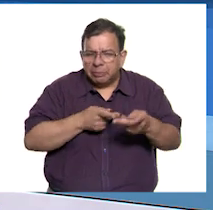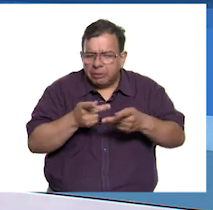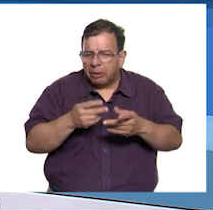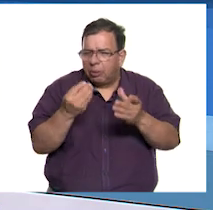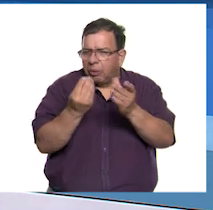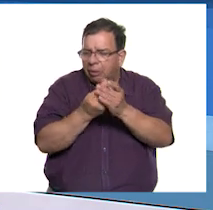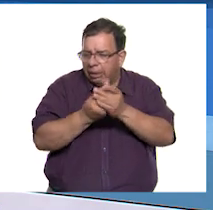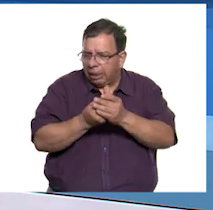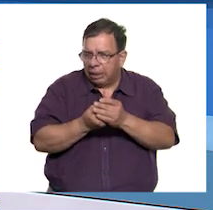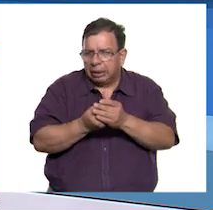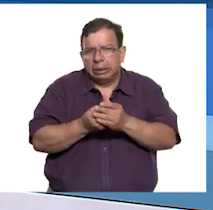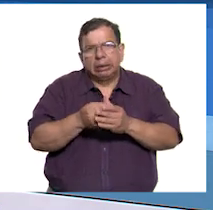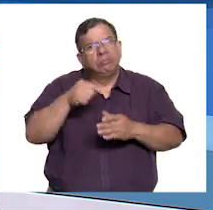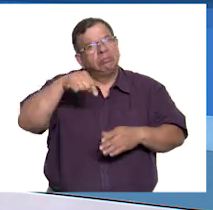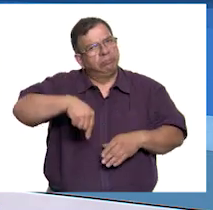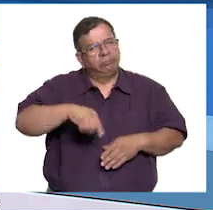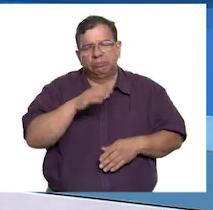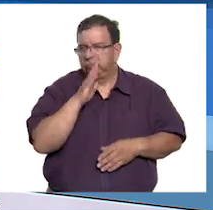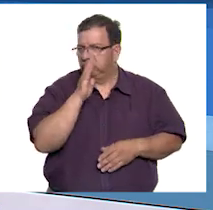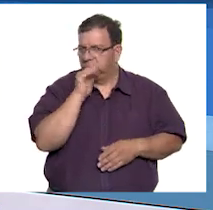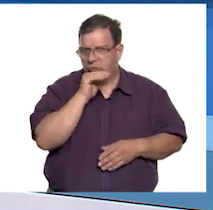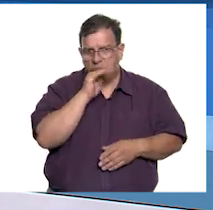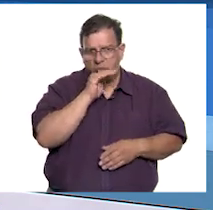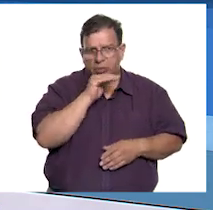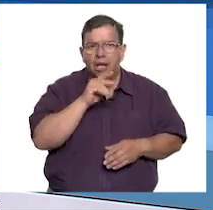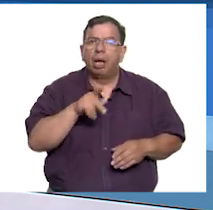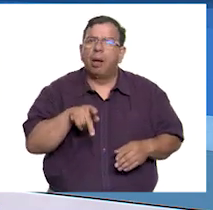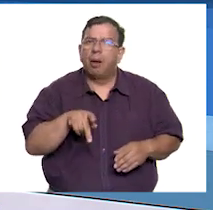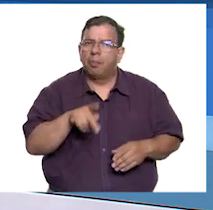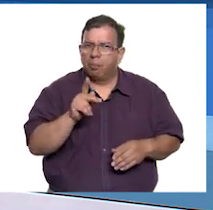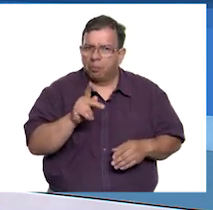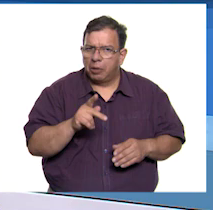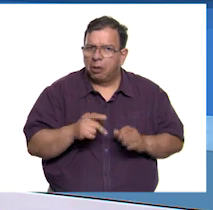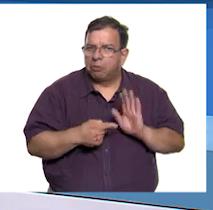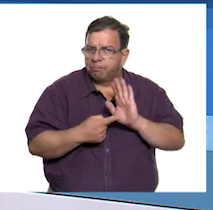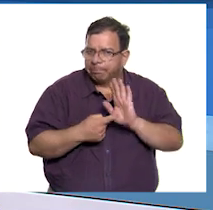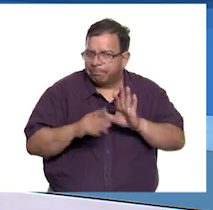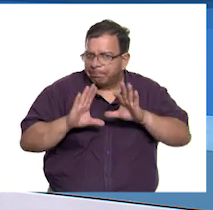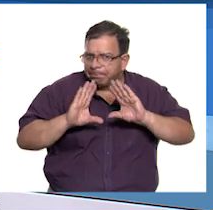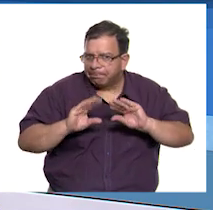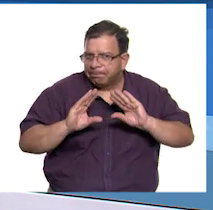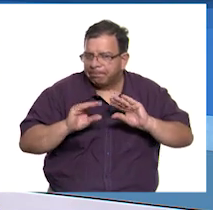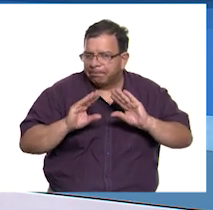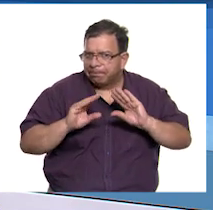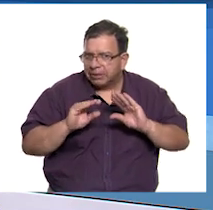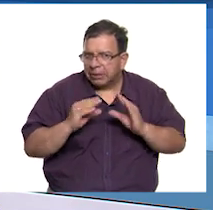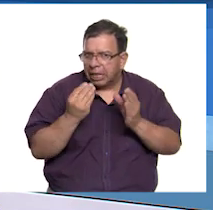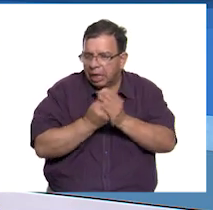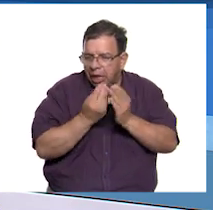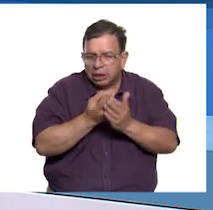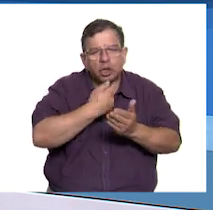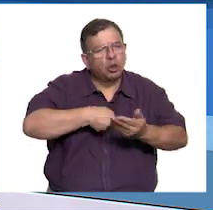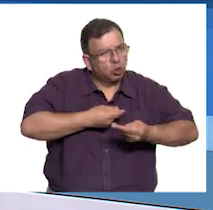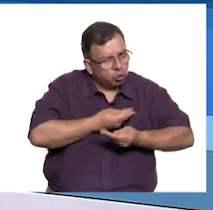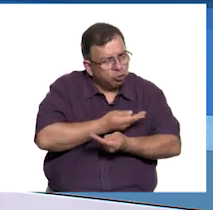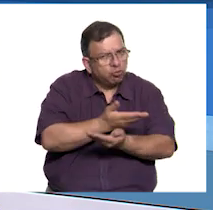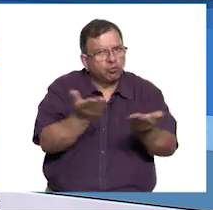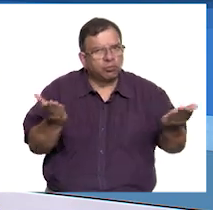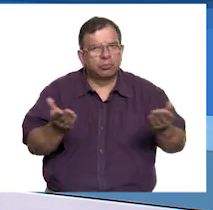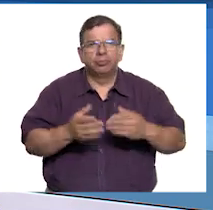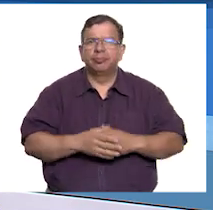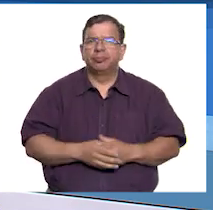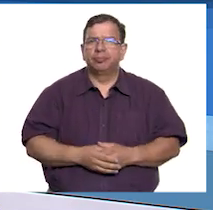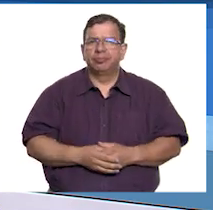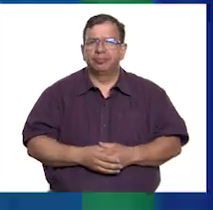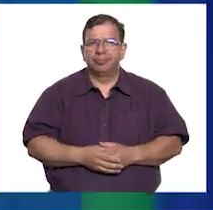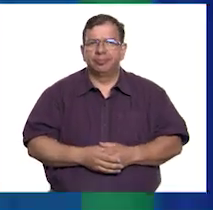clase. Ella no podrá estar el día de hoy aquí, pero nos enseñó muy bien el tema de la clase para poder compartirlo con todos